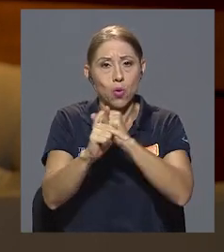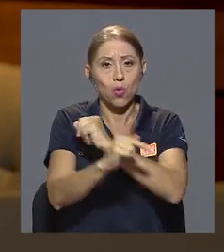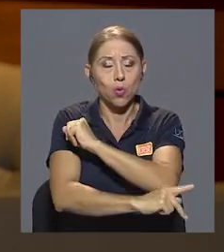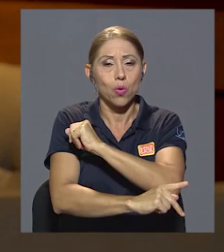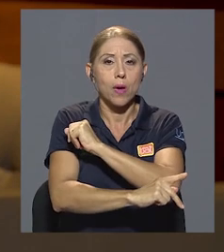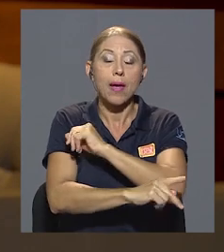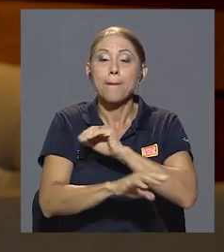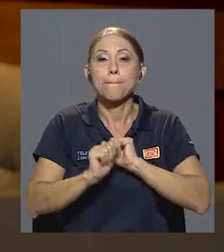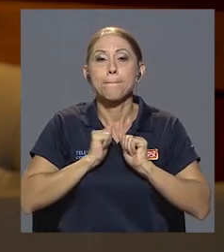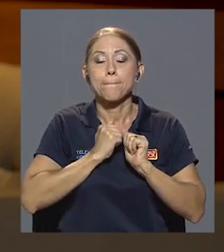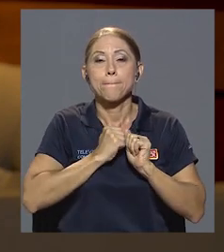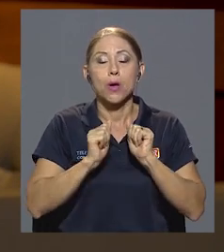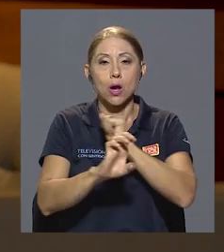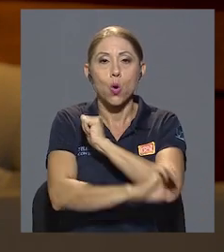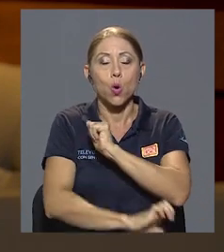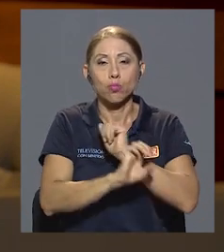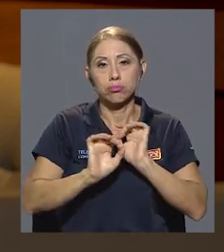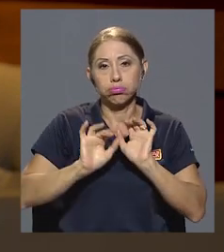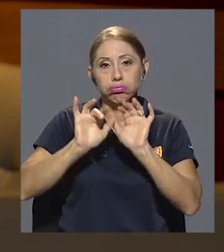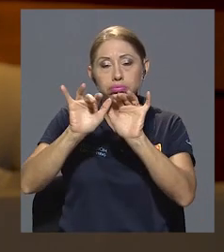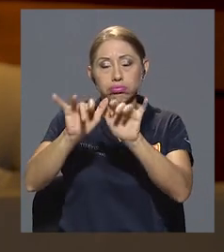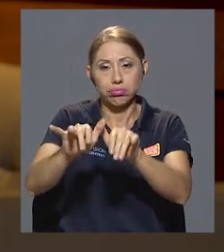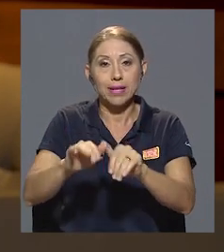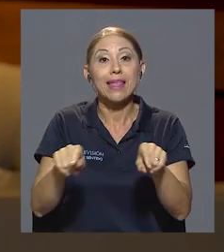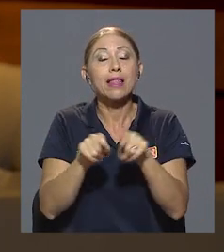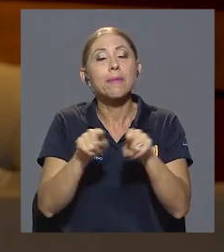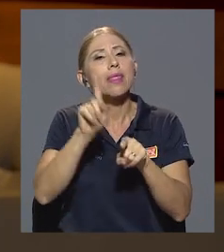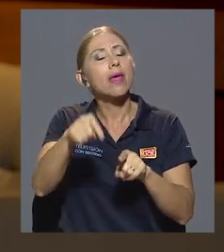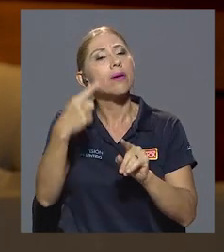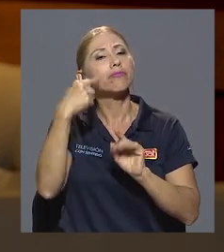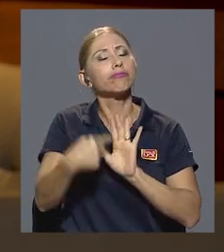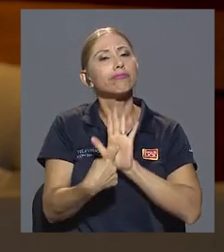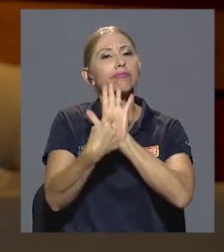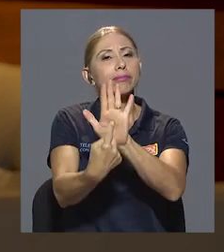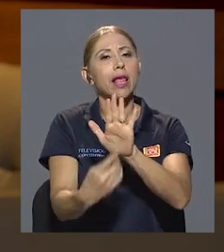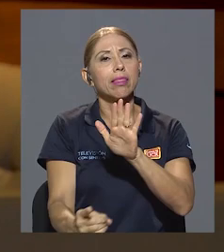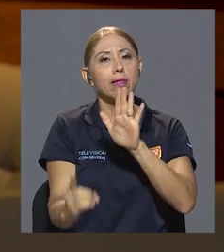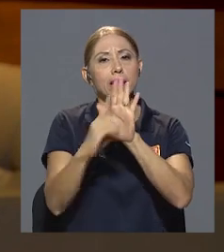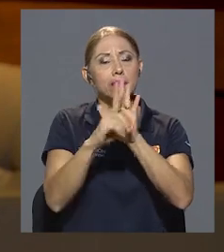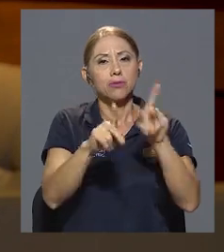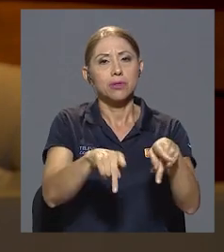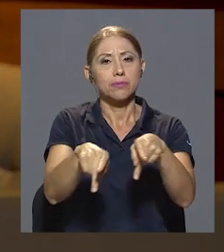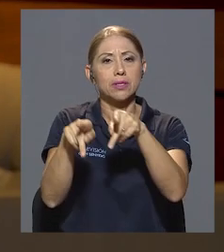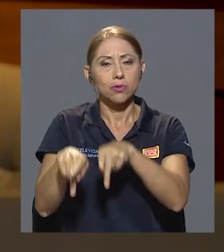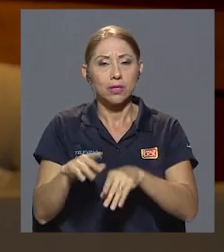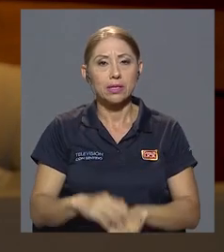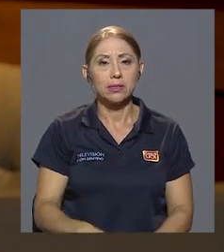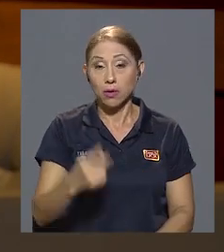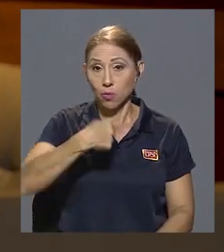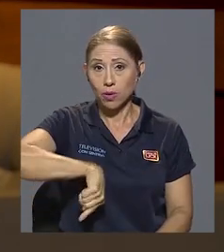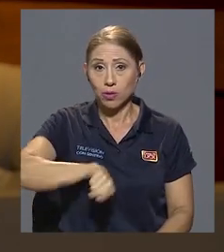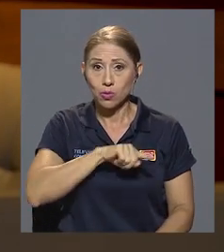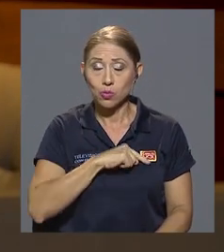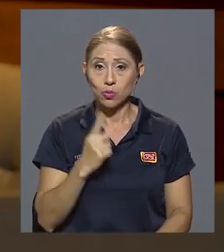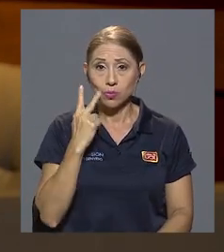y sobre todo rescatar el derecho a las personas cuando visualizamos el